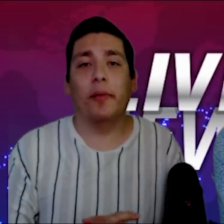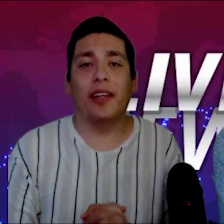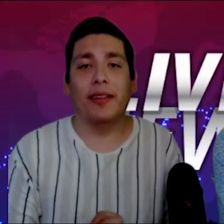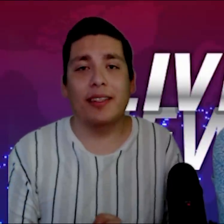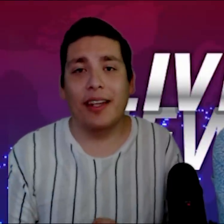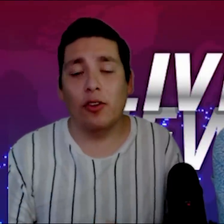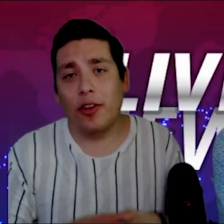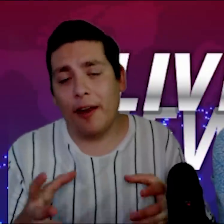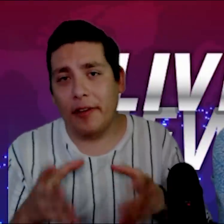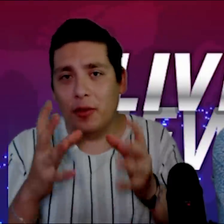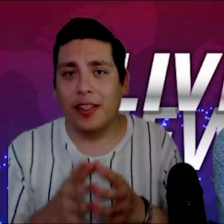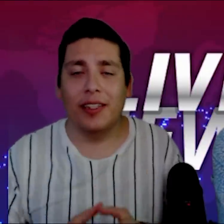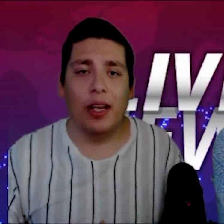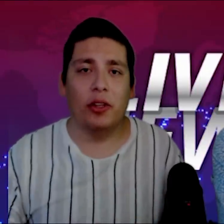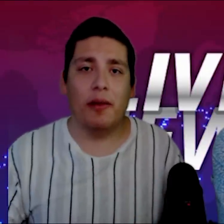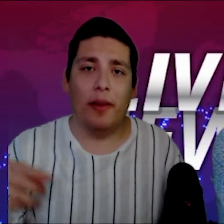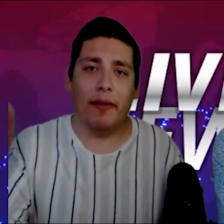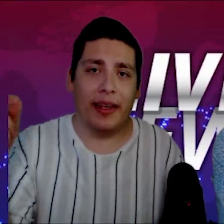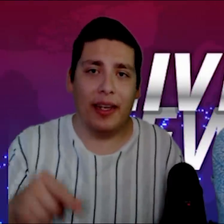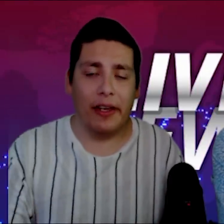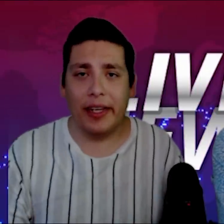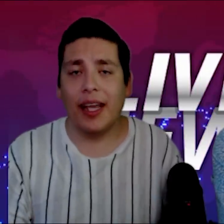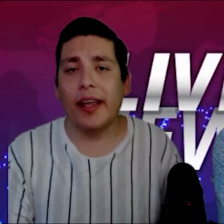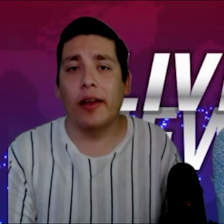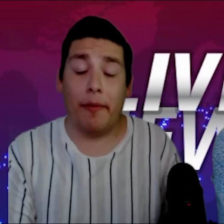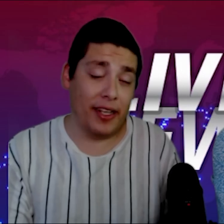es, completamente cierto, y al final ustedes tienen la última palabra, dejen